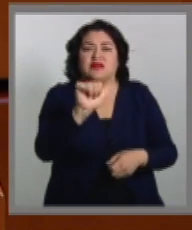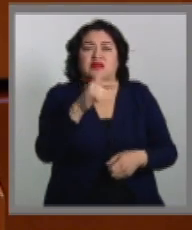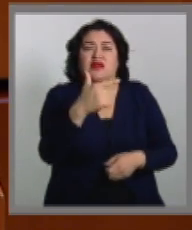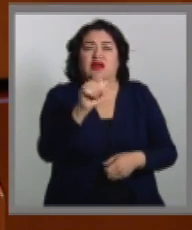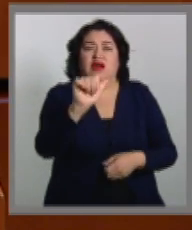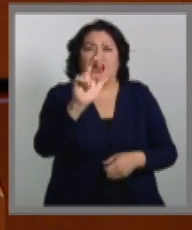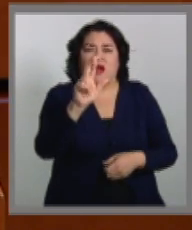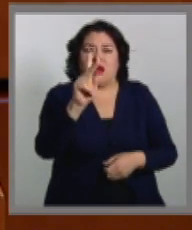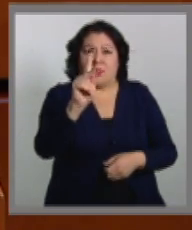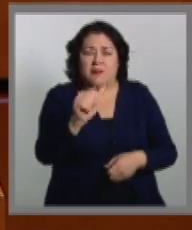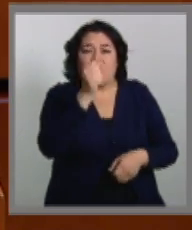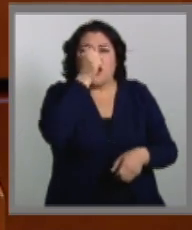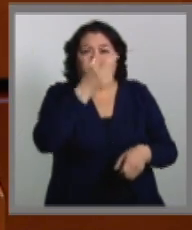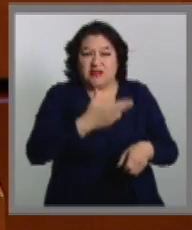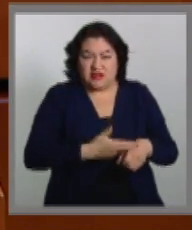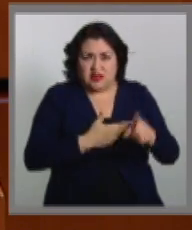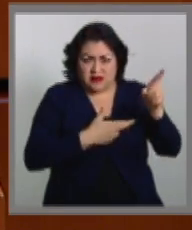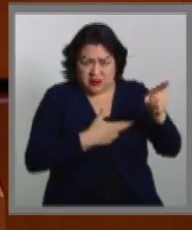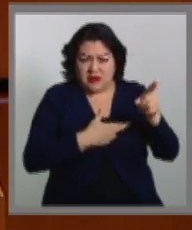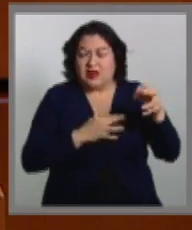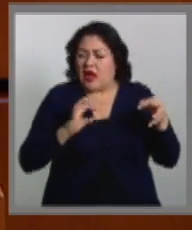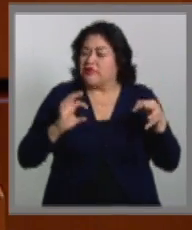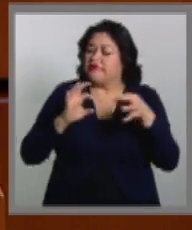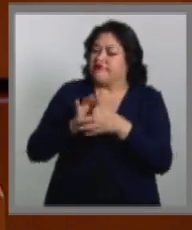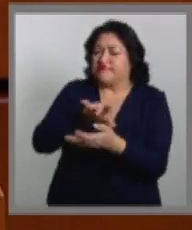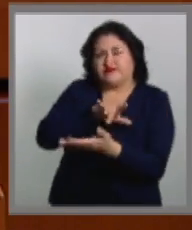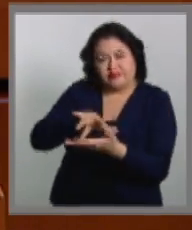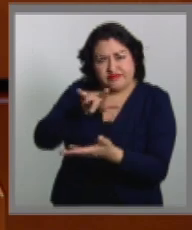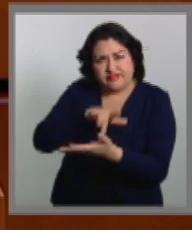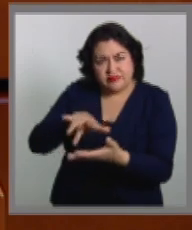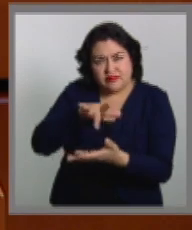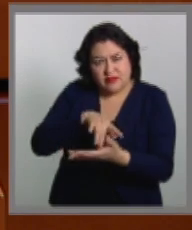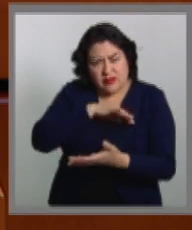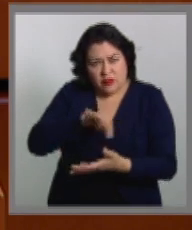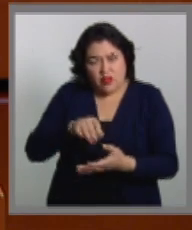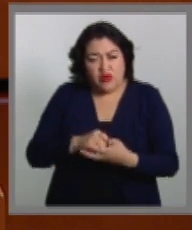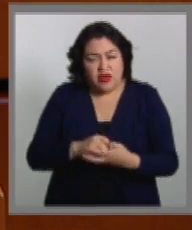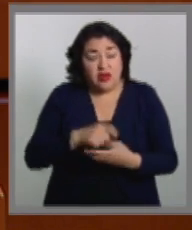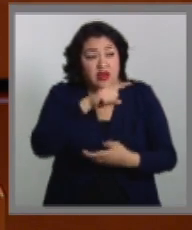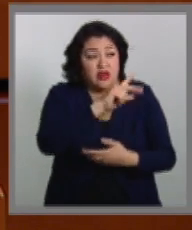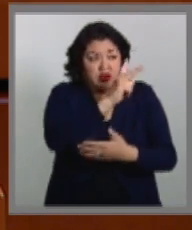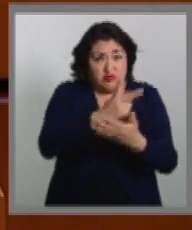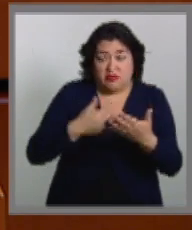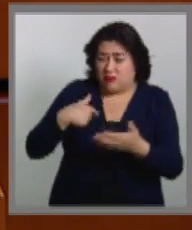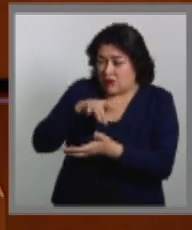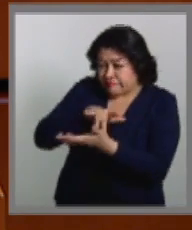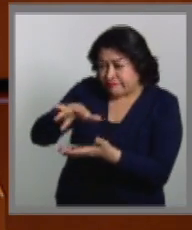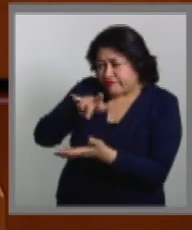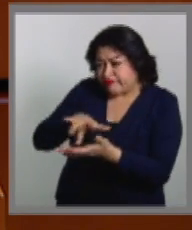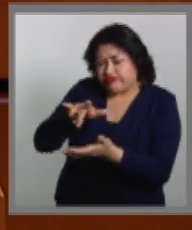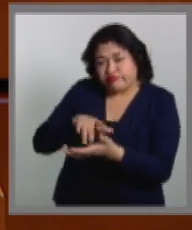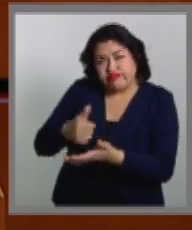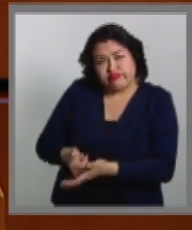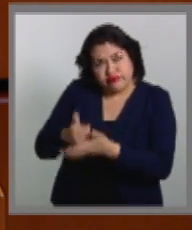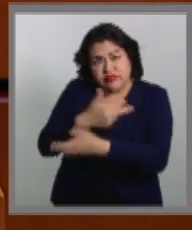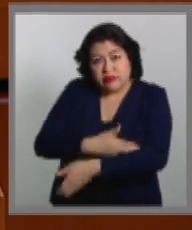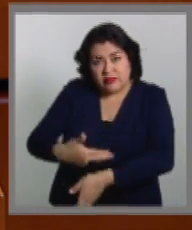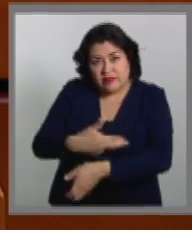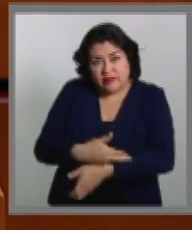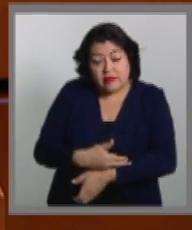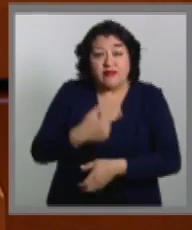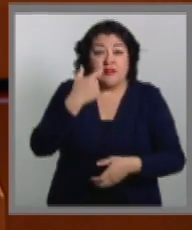Rural, Pesca y Alimentación, SAGARPA, como una parte integral de los mismos. Los